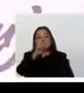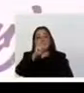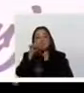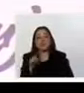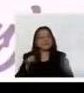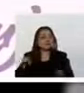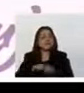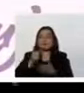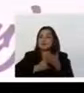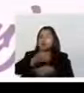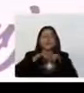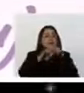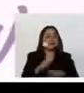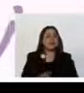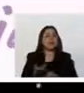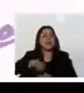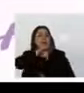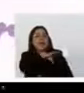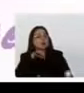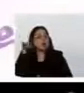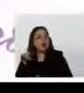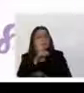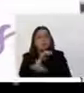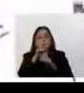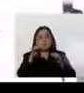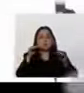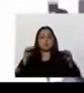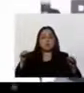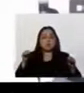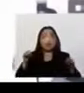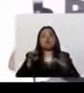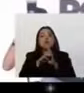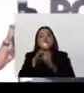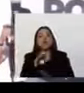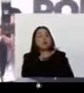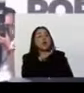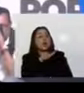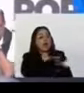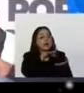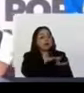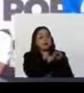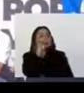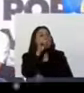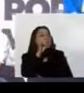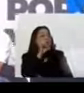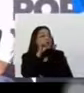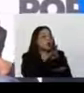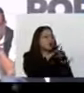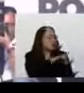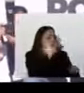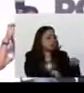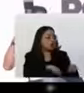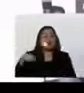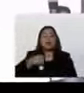mujeres. Claudia ha guardado silencio cuando han quitado los apoyos de las mujeres, como